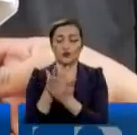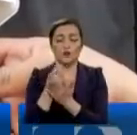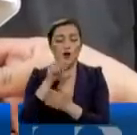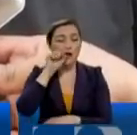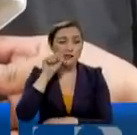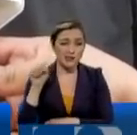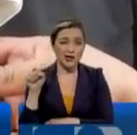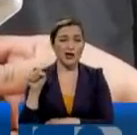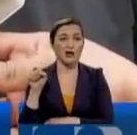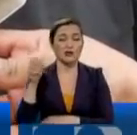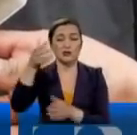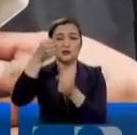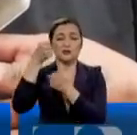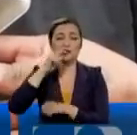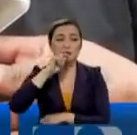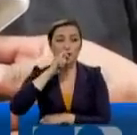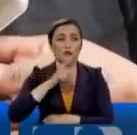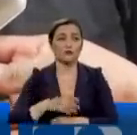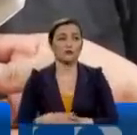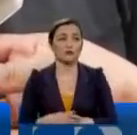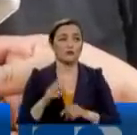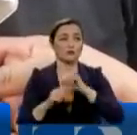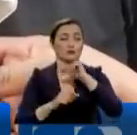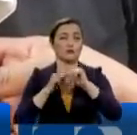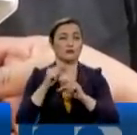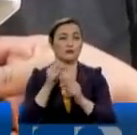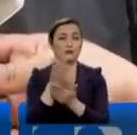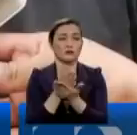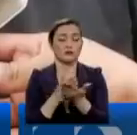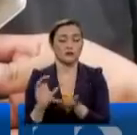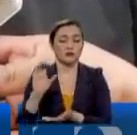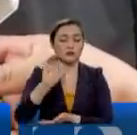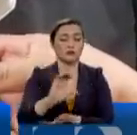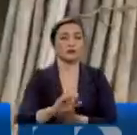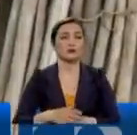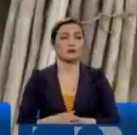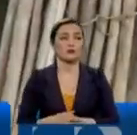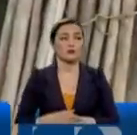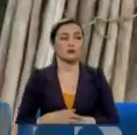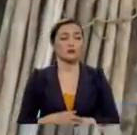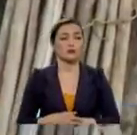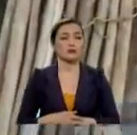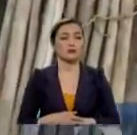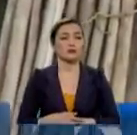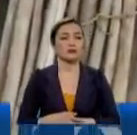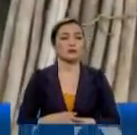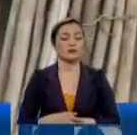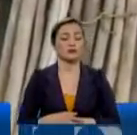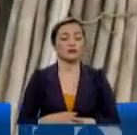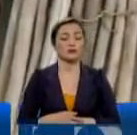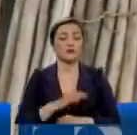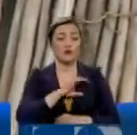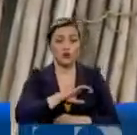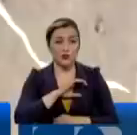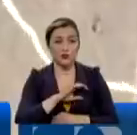carne, yo le tengo una refrigeradora y poquito a poquito, así pedacitos, le vengo trayendo y con. Desde el GAD parroquial de Nono, junto a